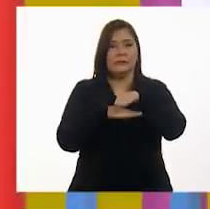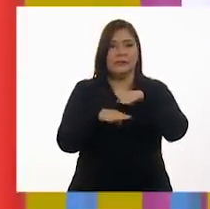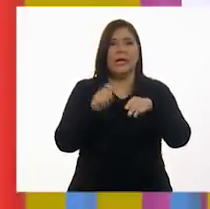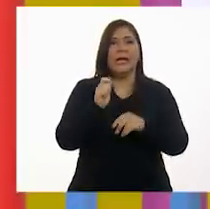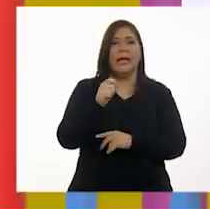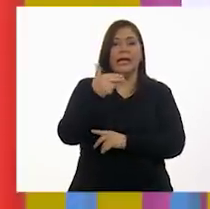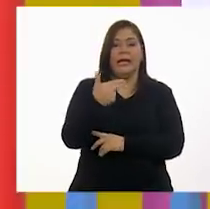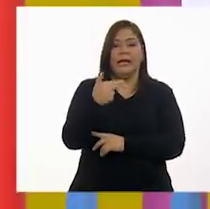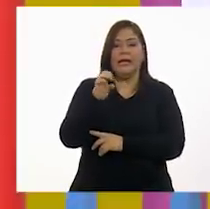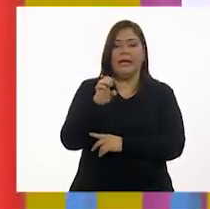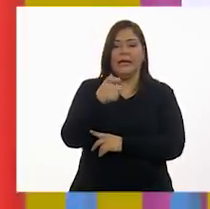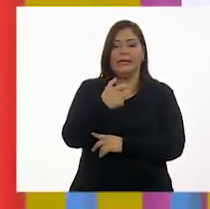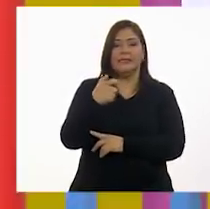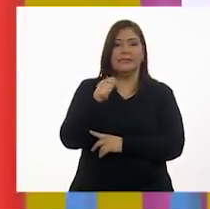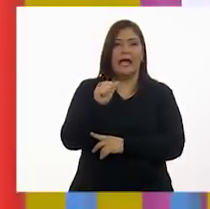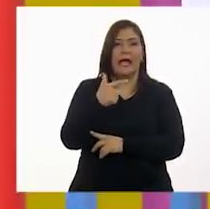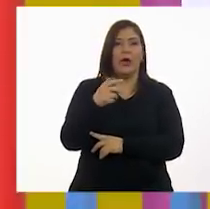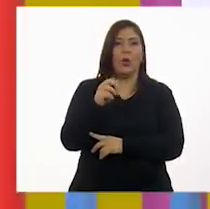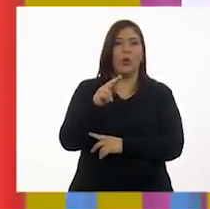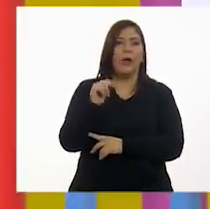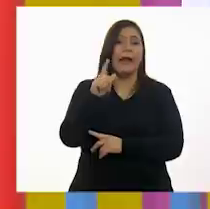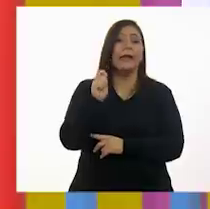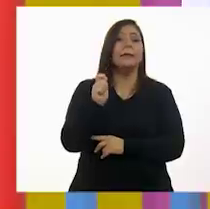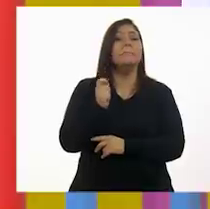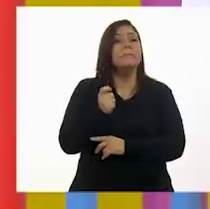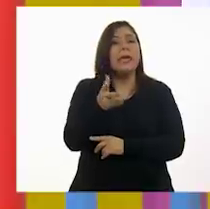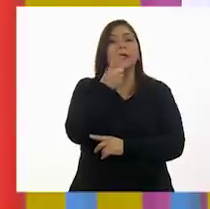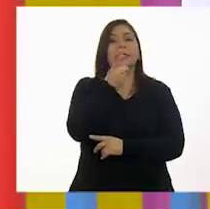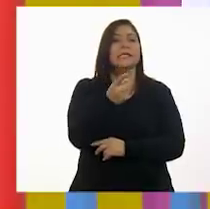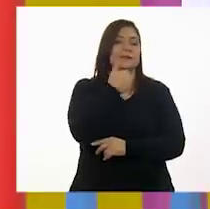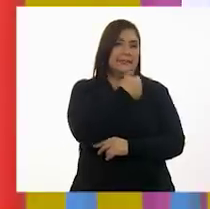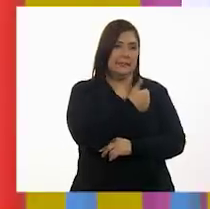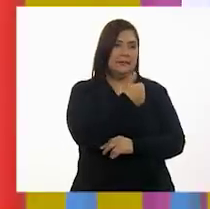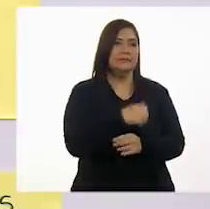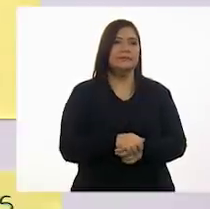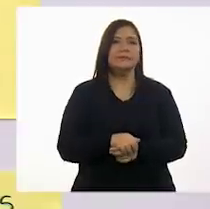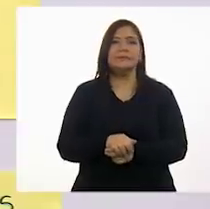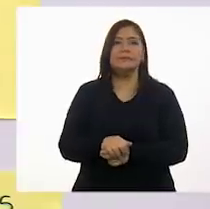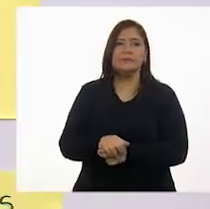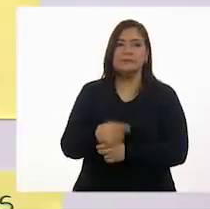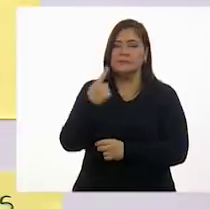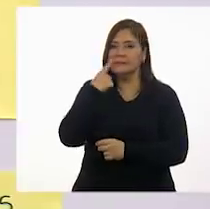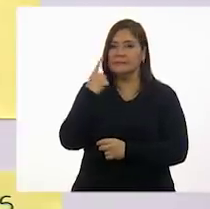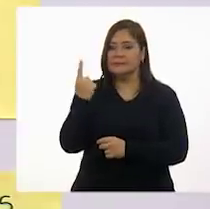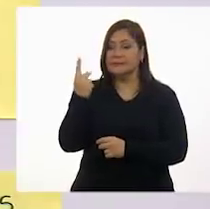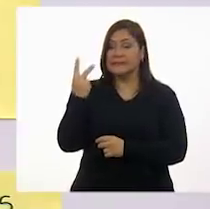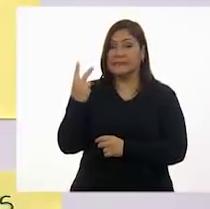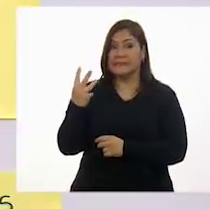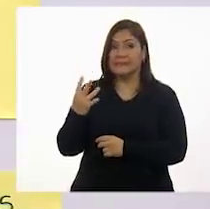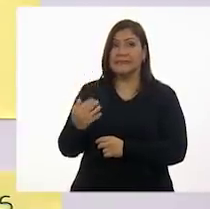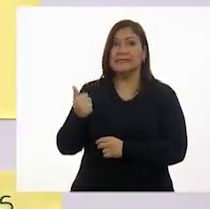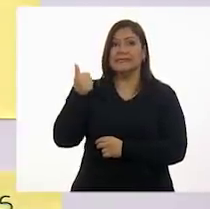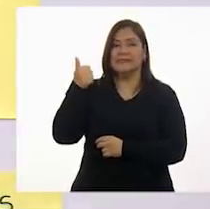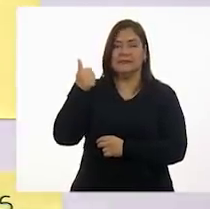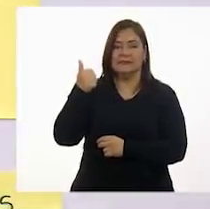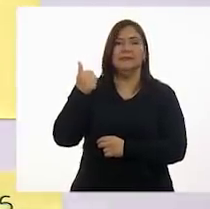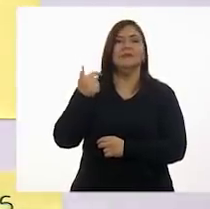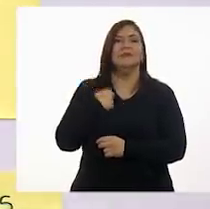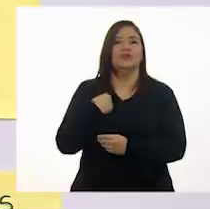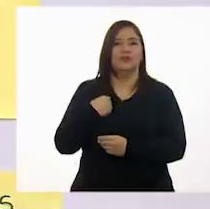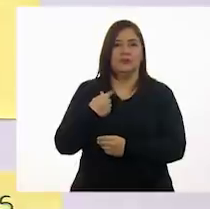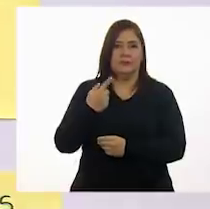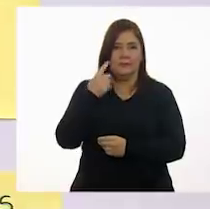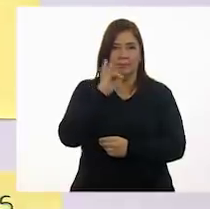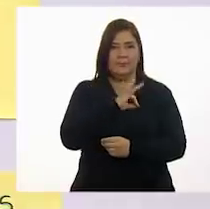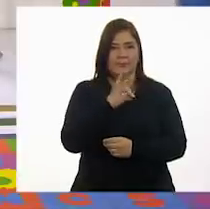cuatro, significa seis. Cinco. Ay, te va, ay, apenas, apenas. Lo voy a poner aquí. Seis. Encimita. Te lo paso para que